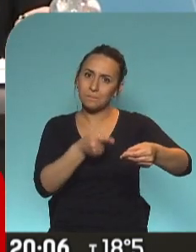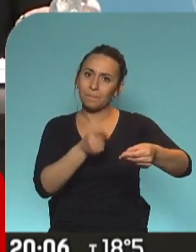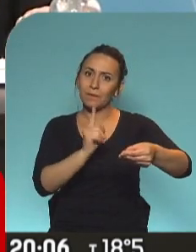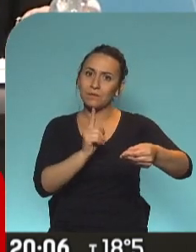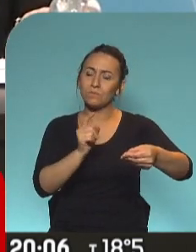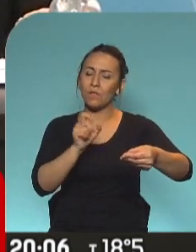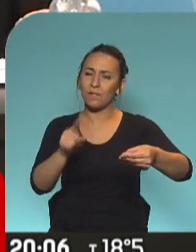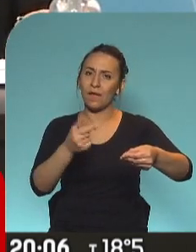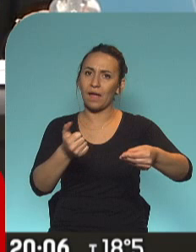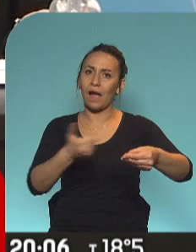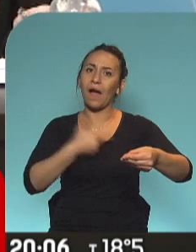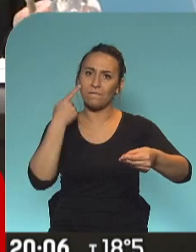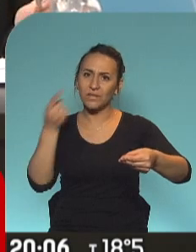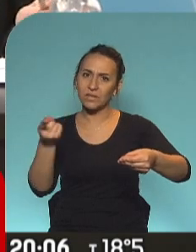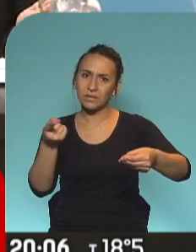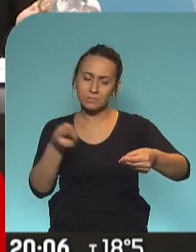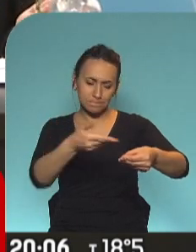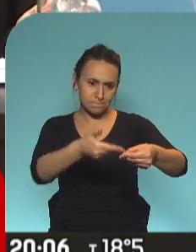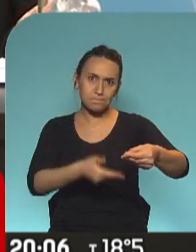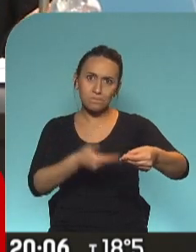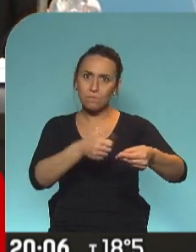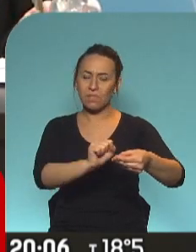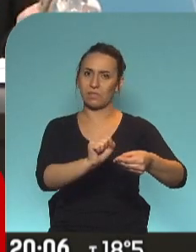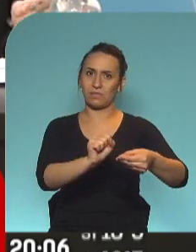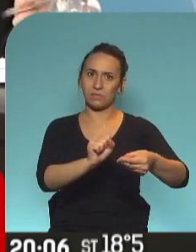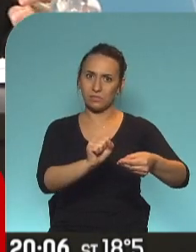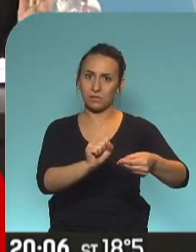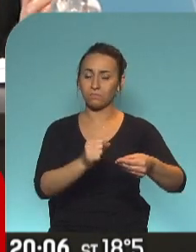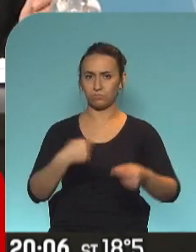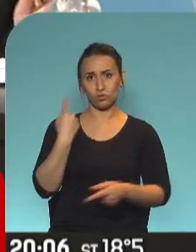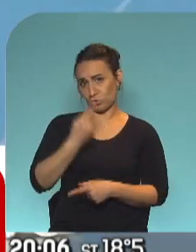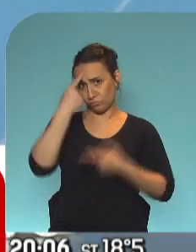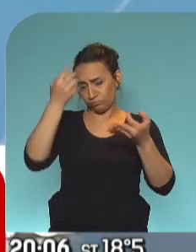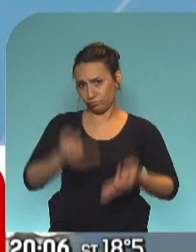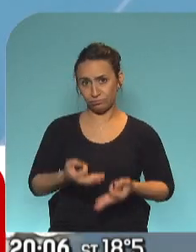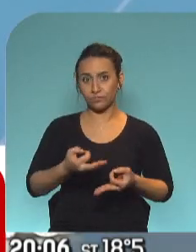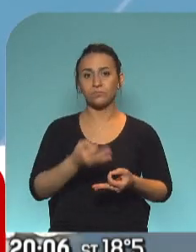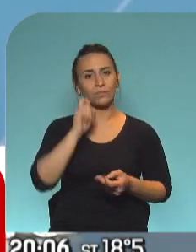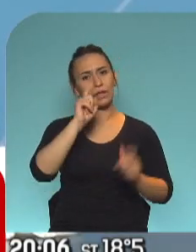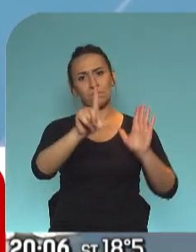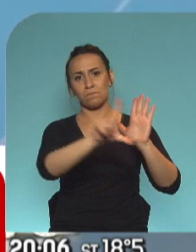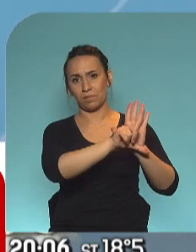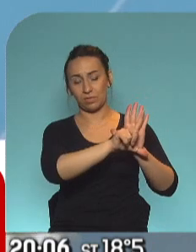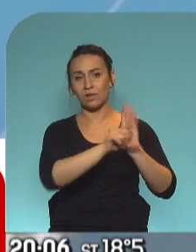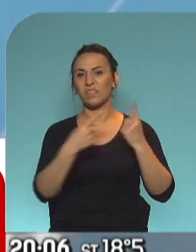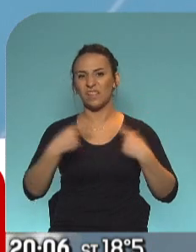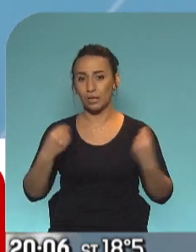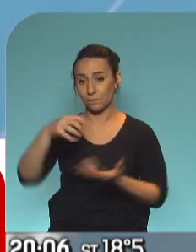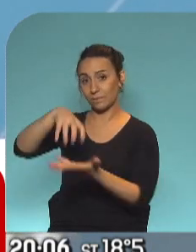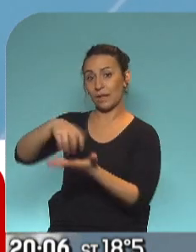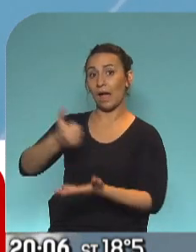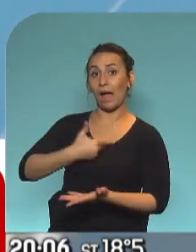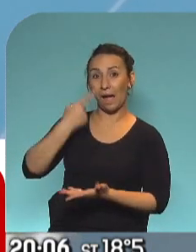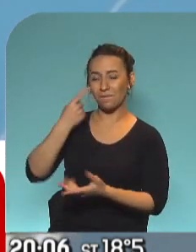AFI. Dentro de lo que creemos totalmente ilegal es que los fondos de la AFI, los fondos reservados, se